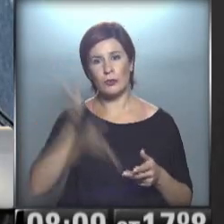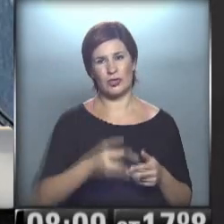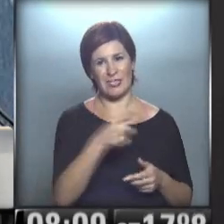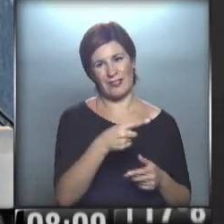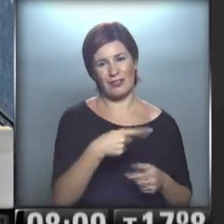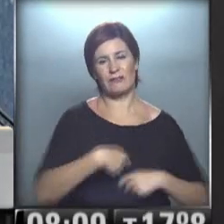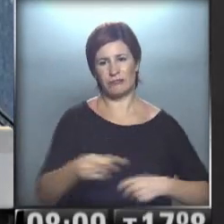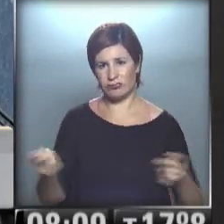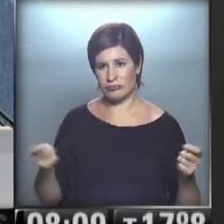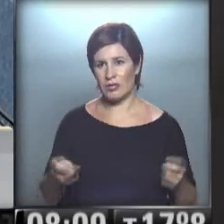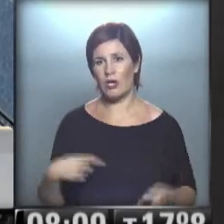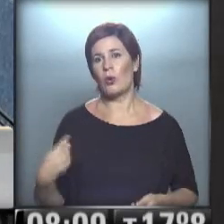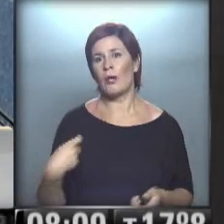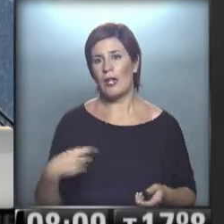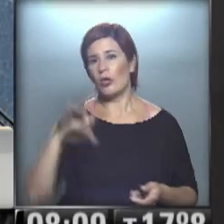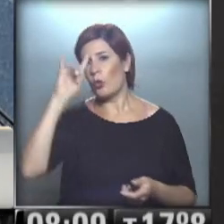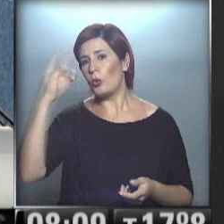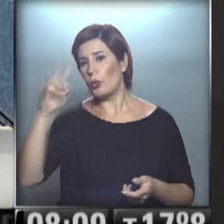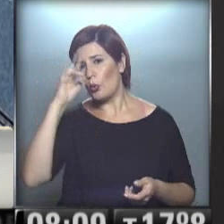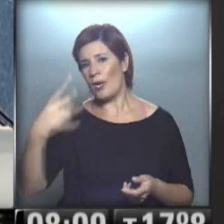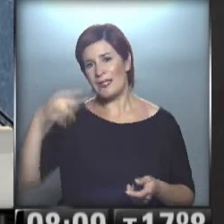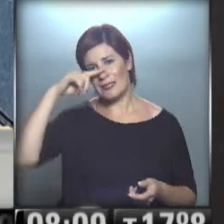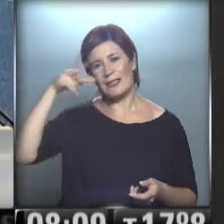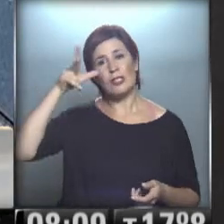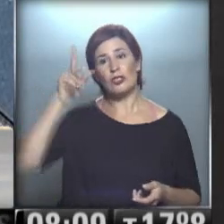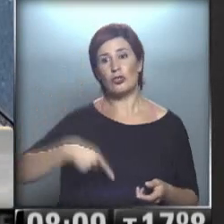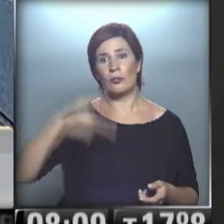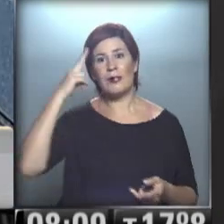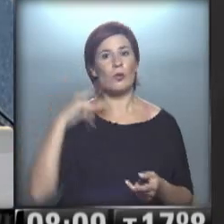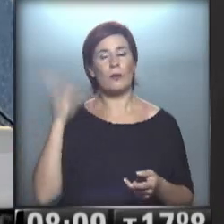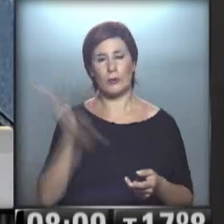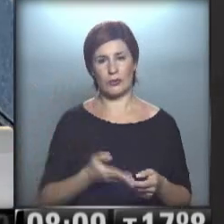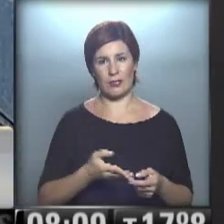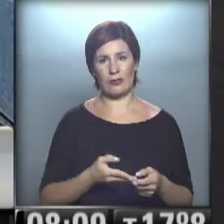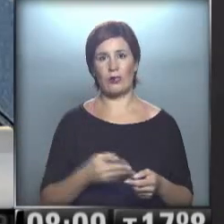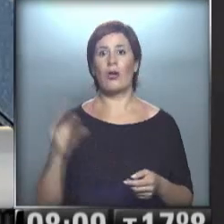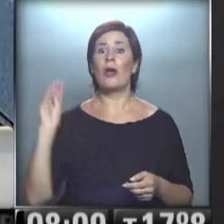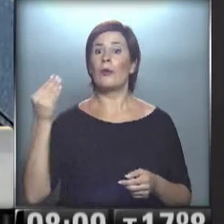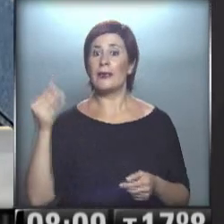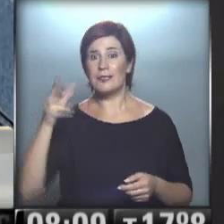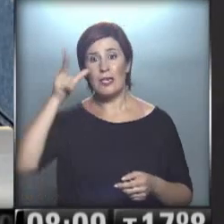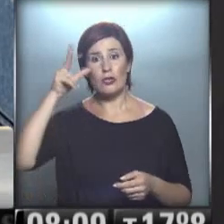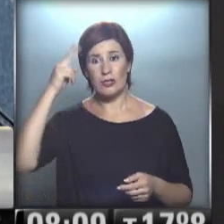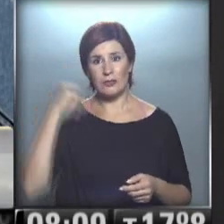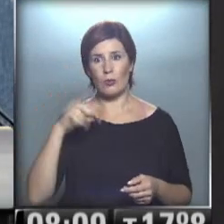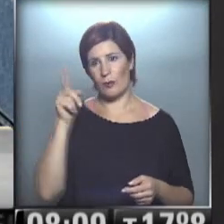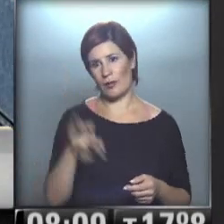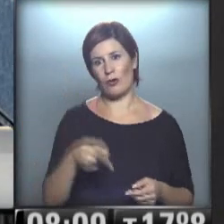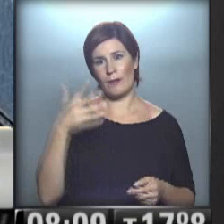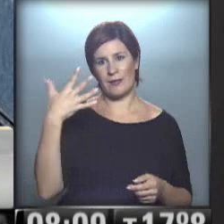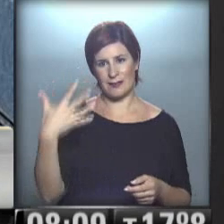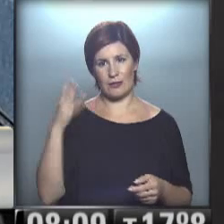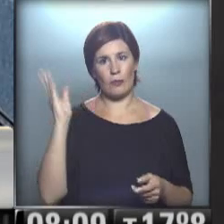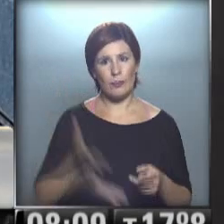72,8%, que Uruguay tiene 78,9% y que Brasil tiene 89,5% de cobertura. Por eso